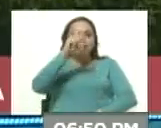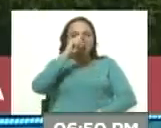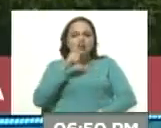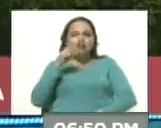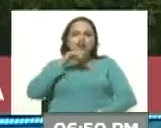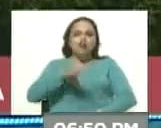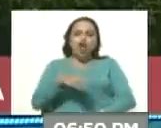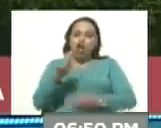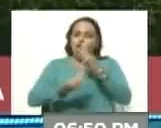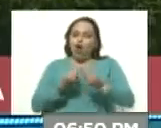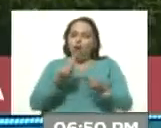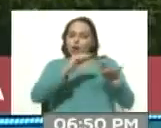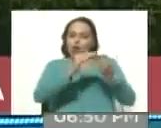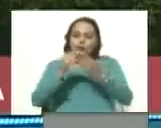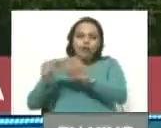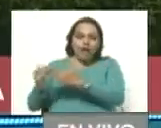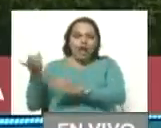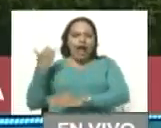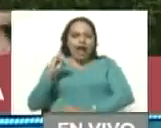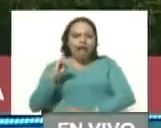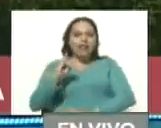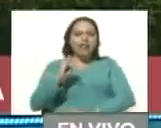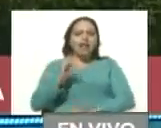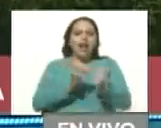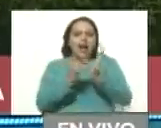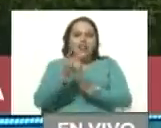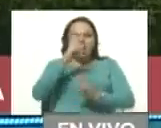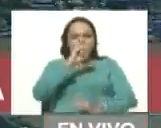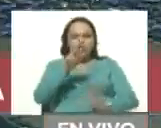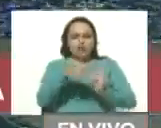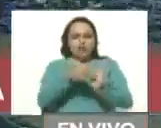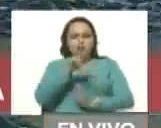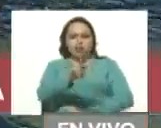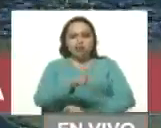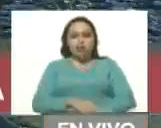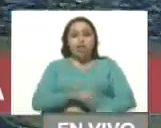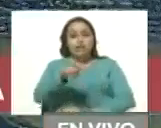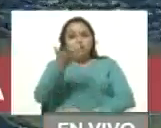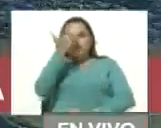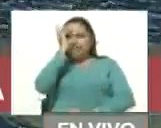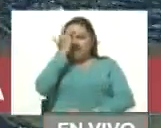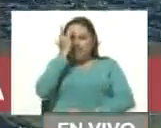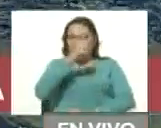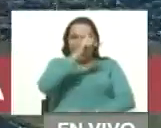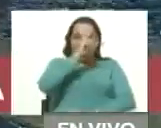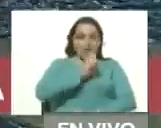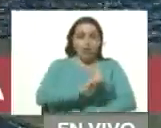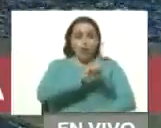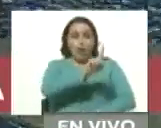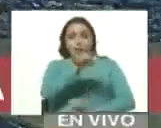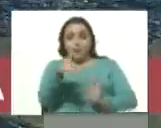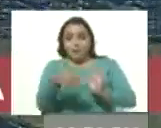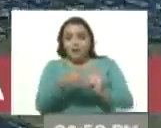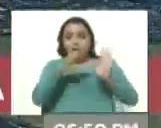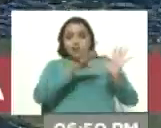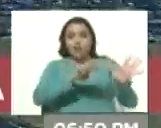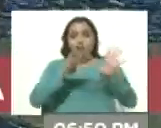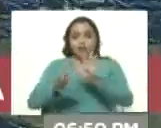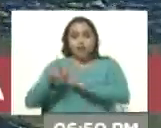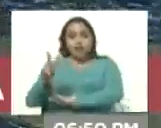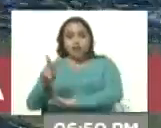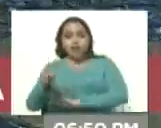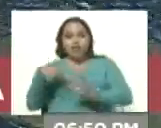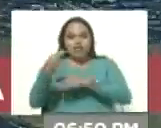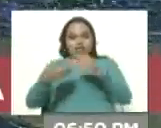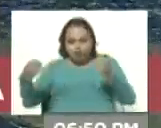cómo vivieron la comunidad de los sucesos de abril del año 2002 o los sucesos de febrero del año 1992 cuando se dio